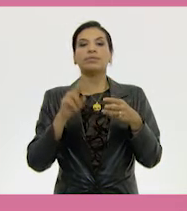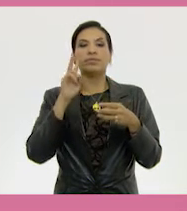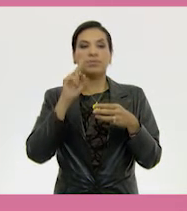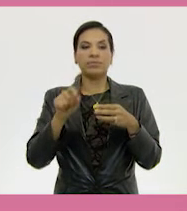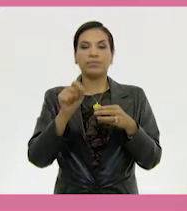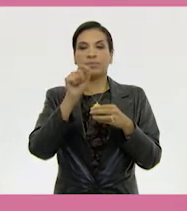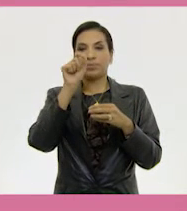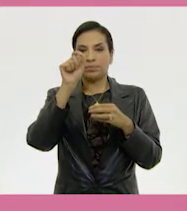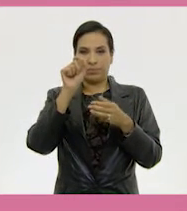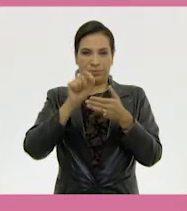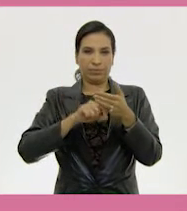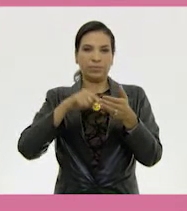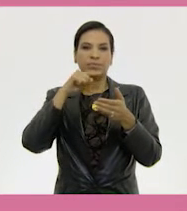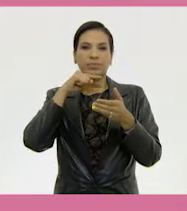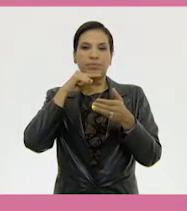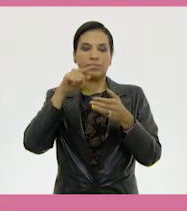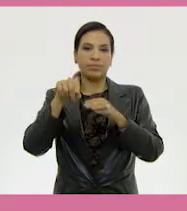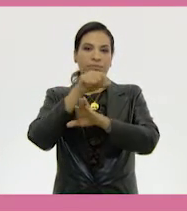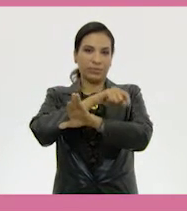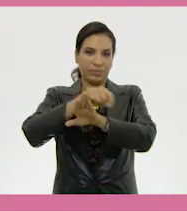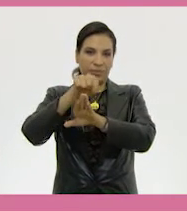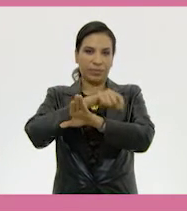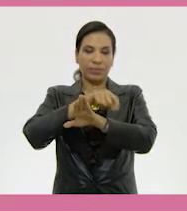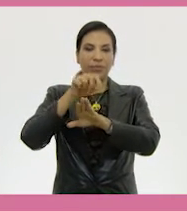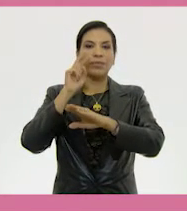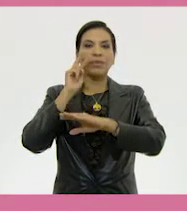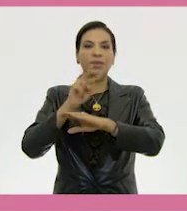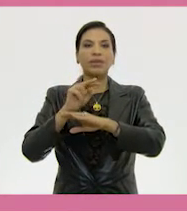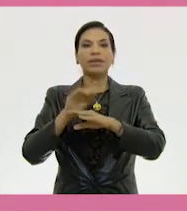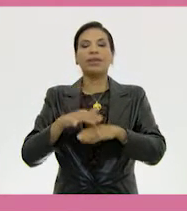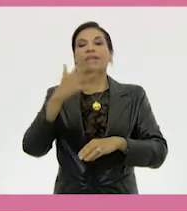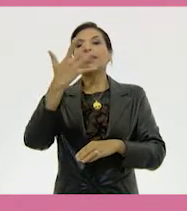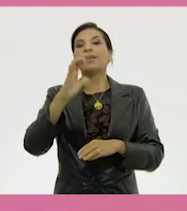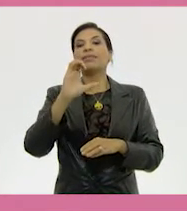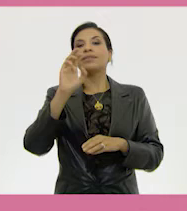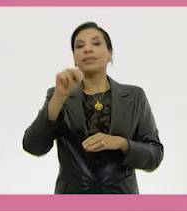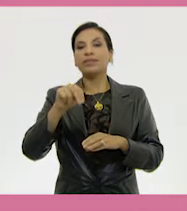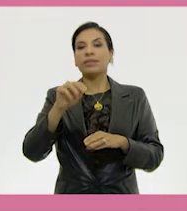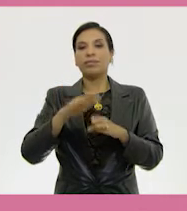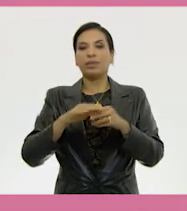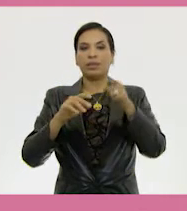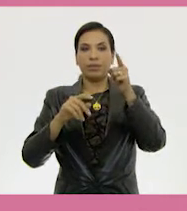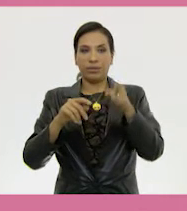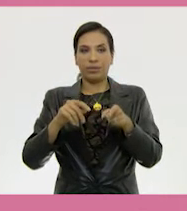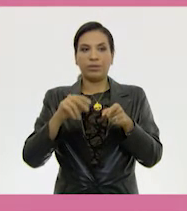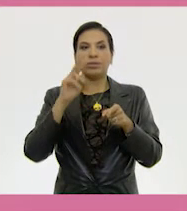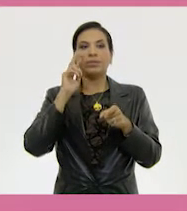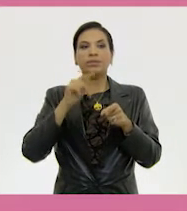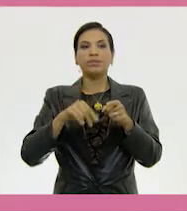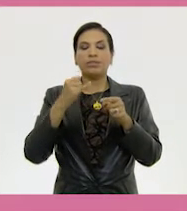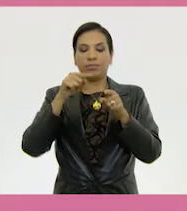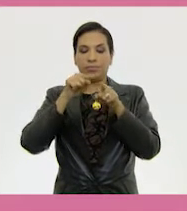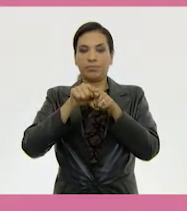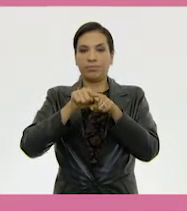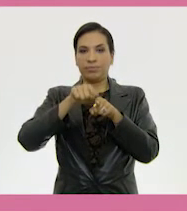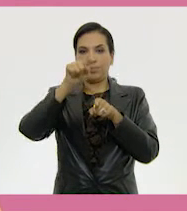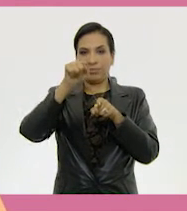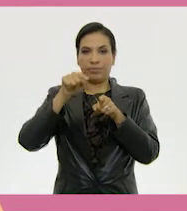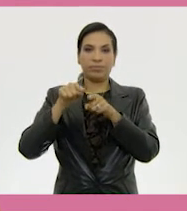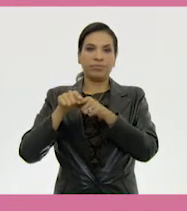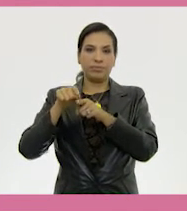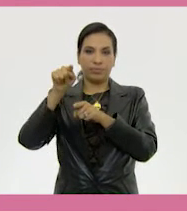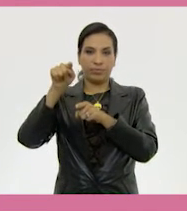el plumón o la pluma y con ayuda de la regla 10 centímetros de largo, partiendo de abajo hacia